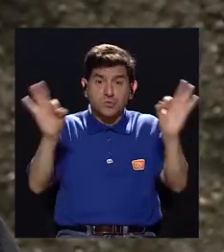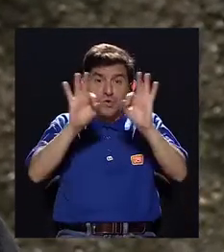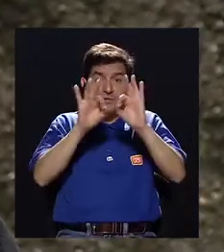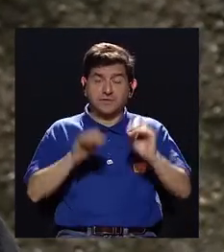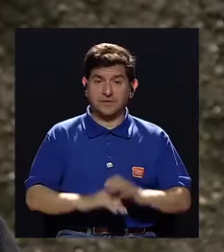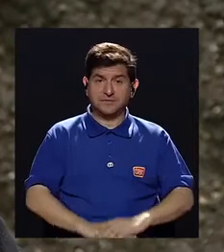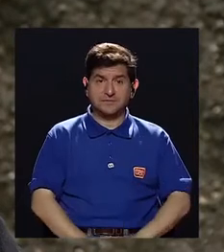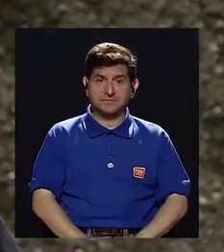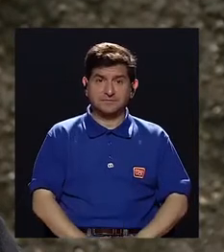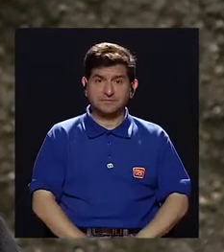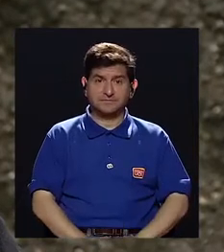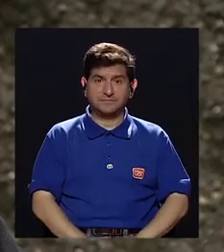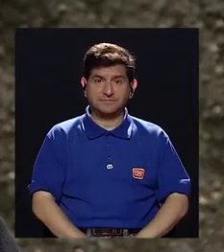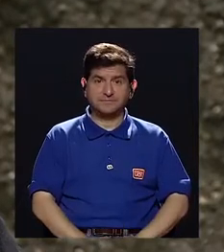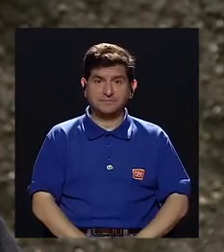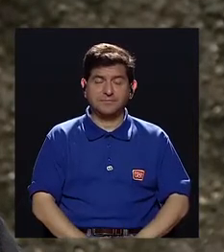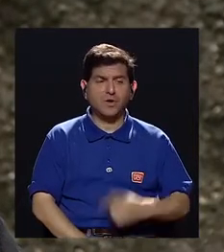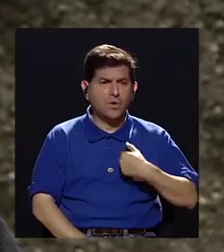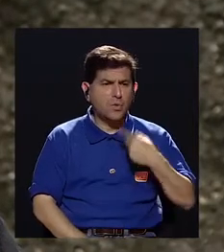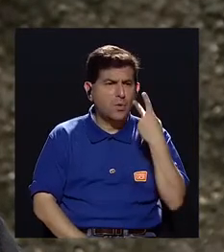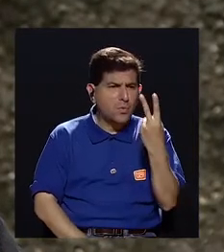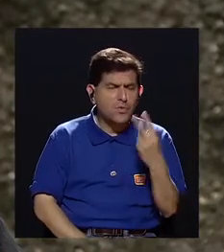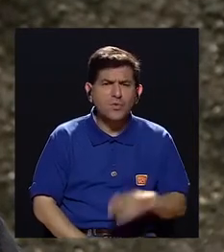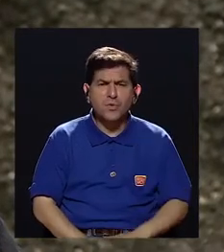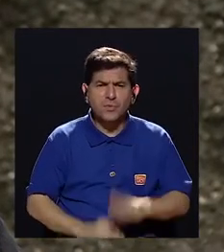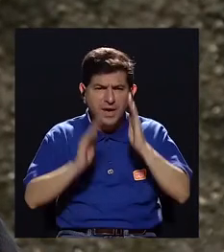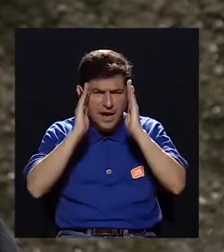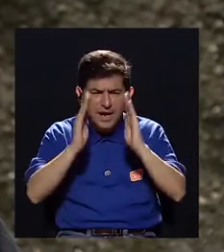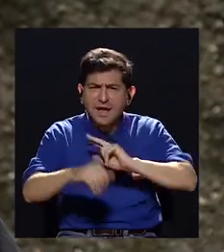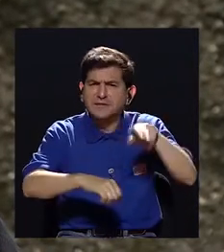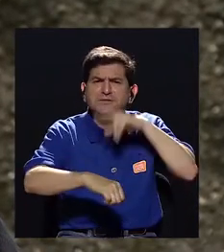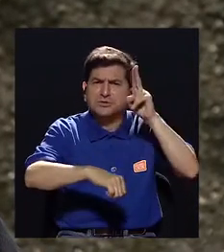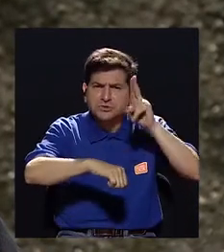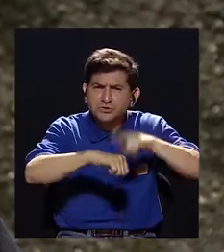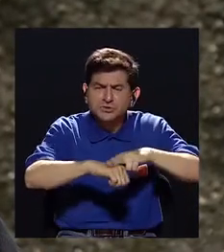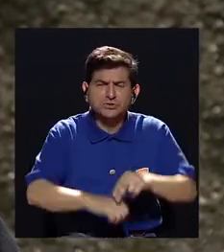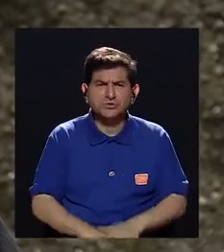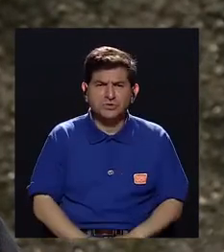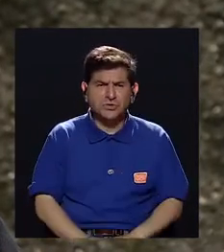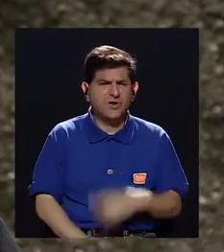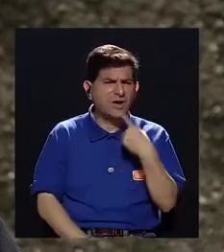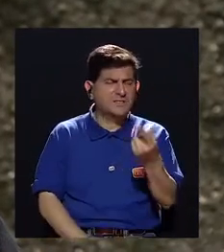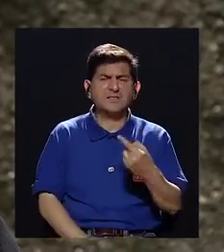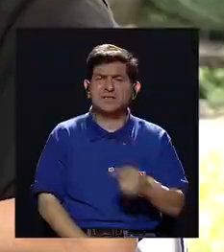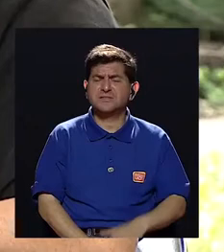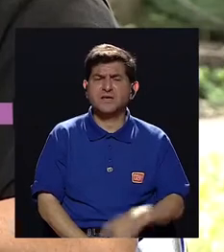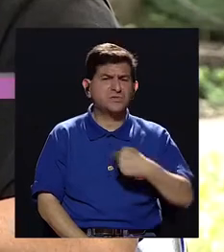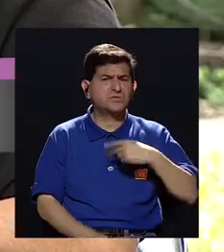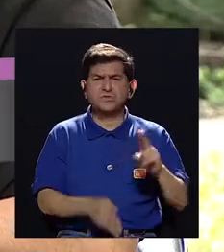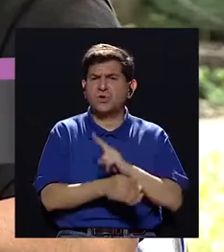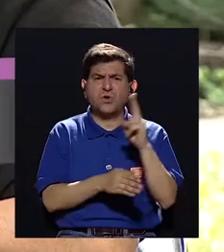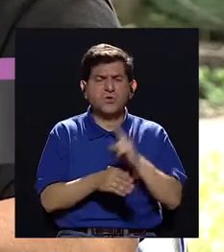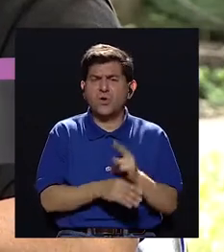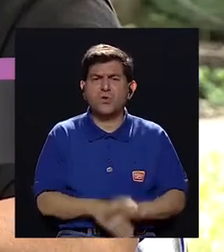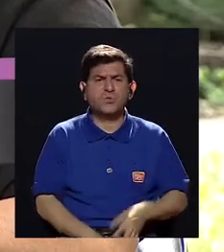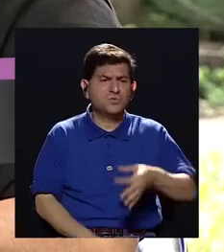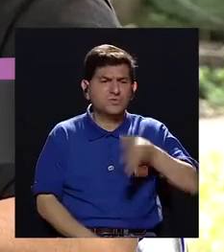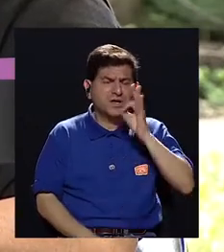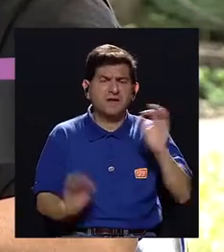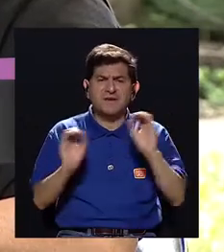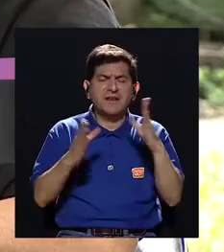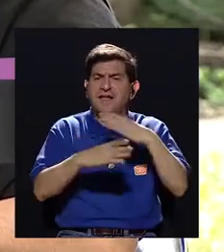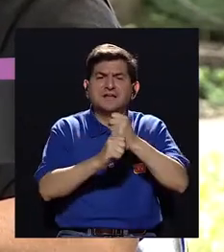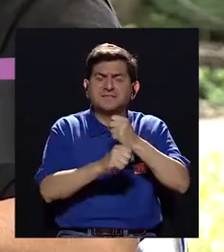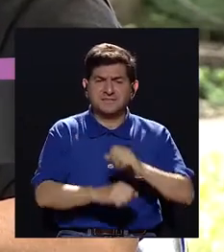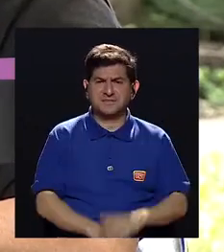cositas. Y es que uno ve en la consulta con mucha frecuencia que le dicen, no, es que no, yo no uso el café porque no me